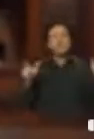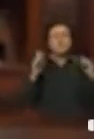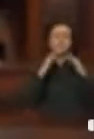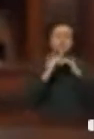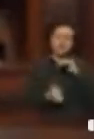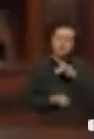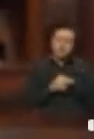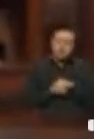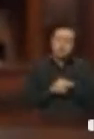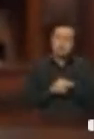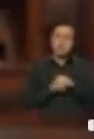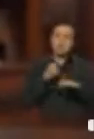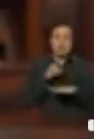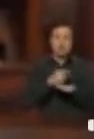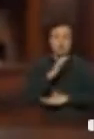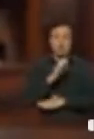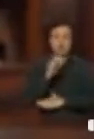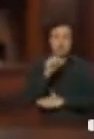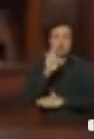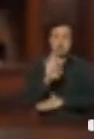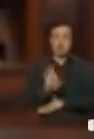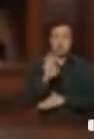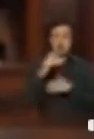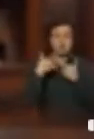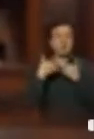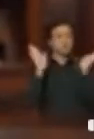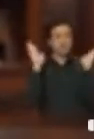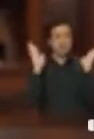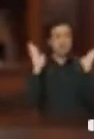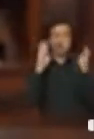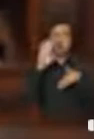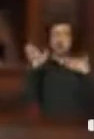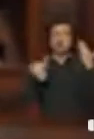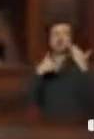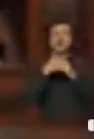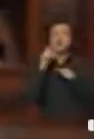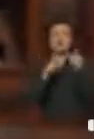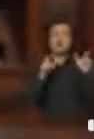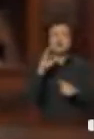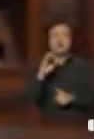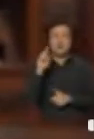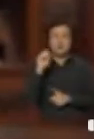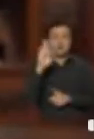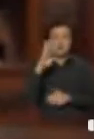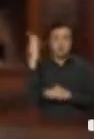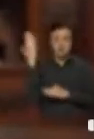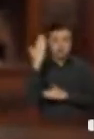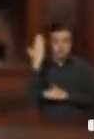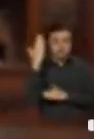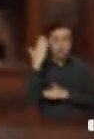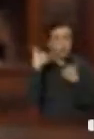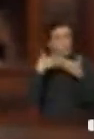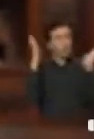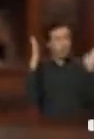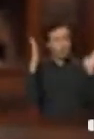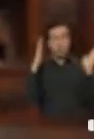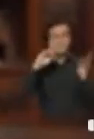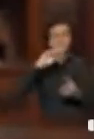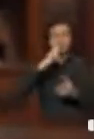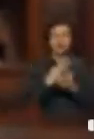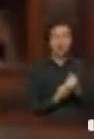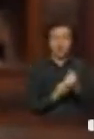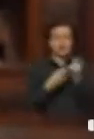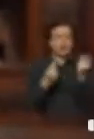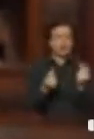y dispuestos a CNT, la apertura de la señal premium a todos los suscriptores del servicio de televisión. Asimismo, la duplicación